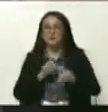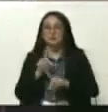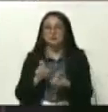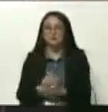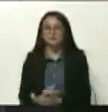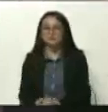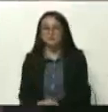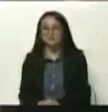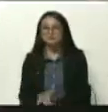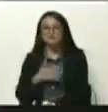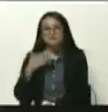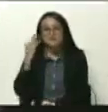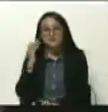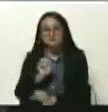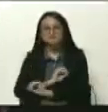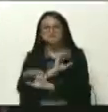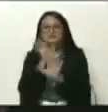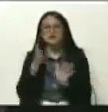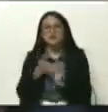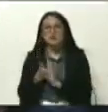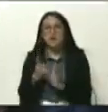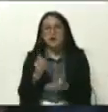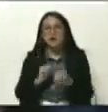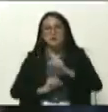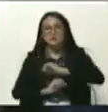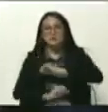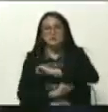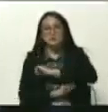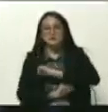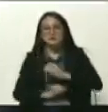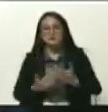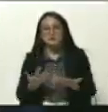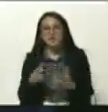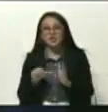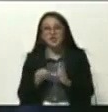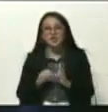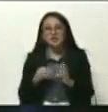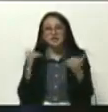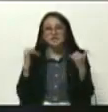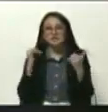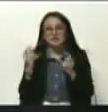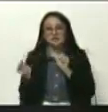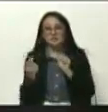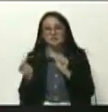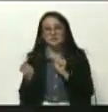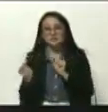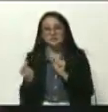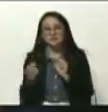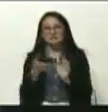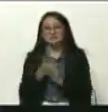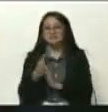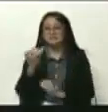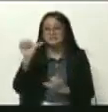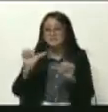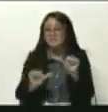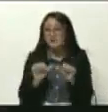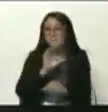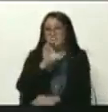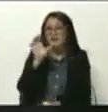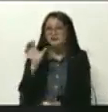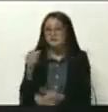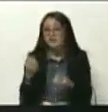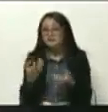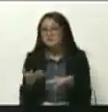Quería saber si podía aclarar finalmente cuál va a ser la base, dónde se van a celebrar estas conversaciones, porque se ha hablado de estos países garantes